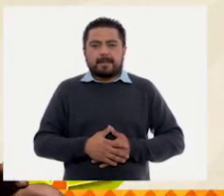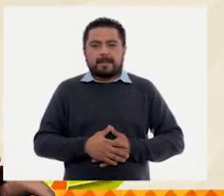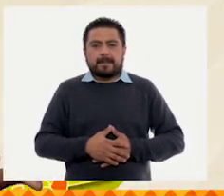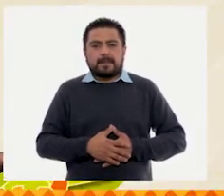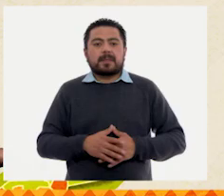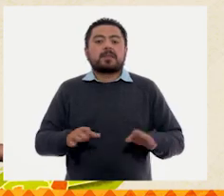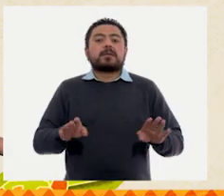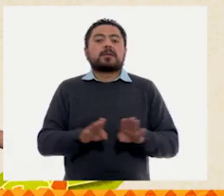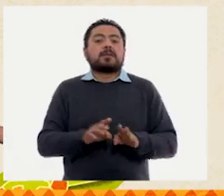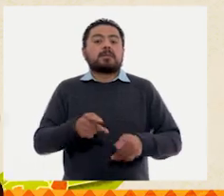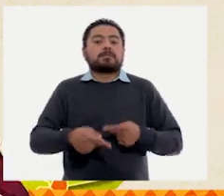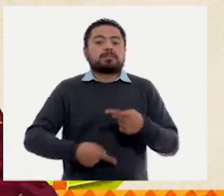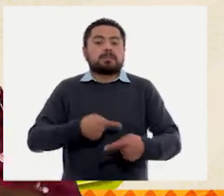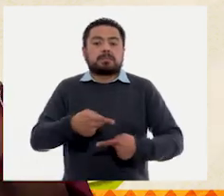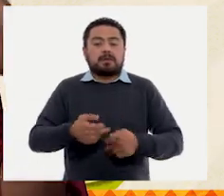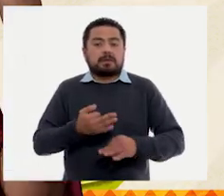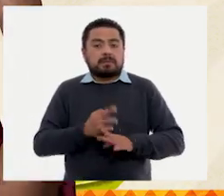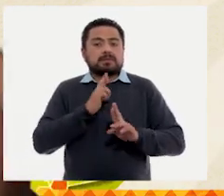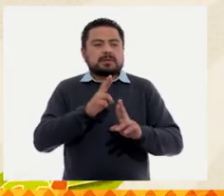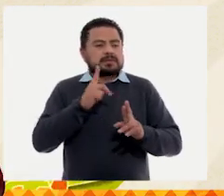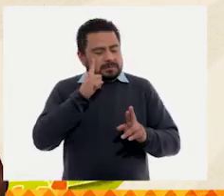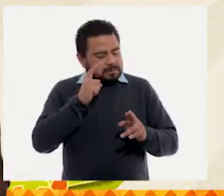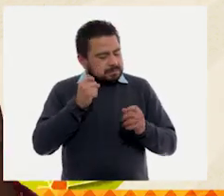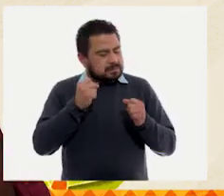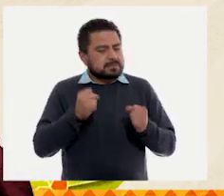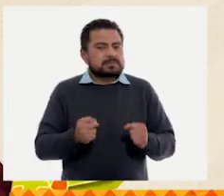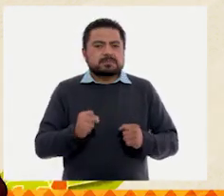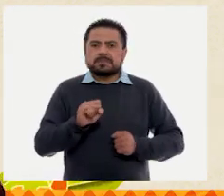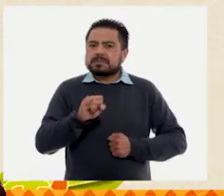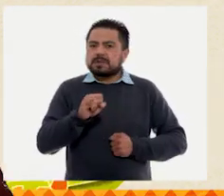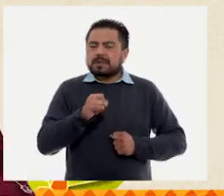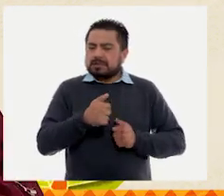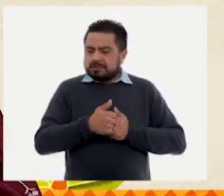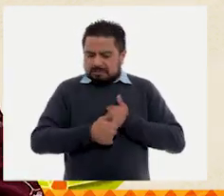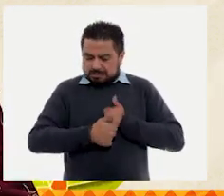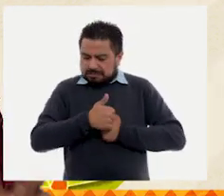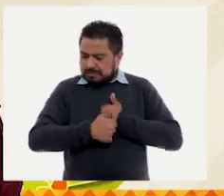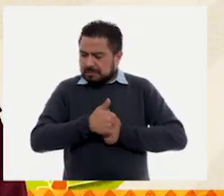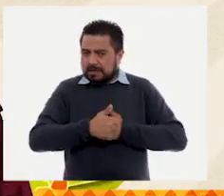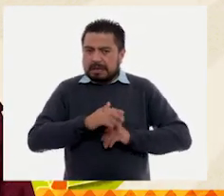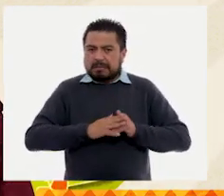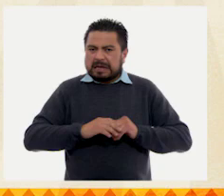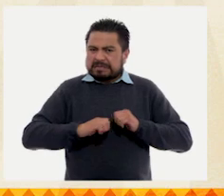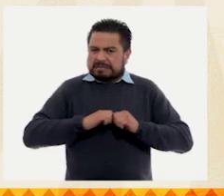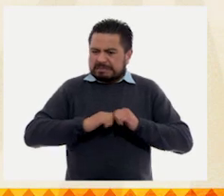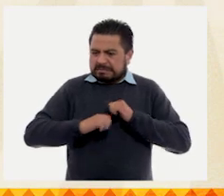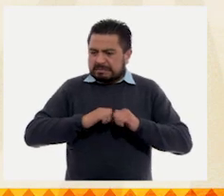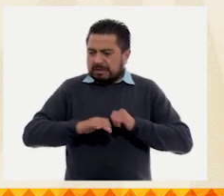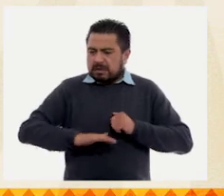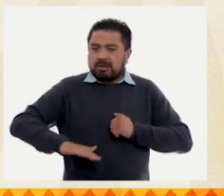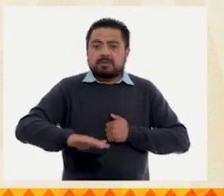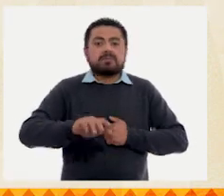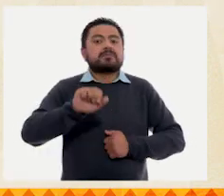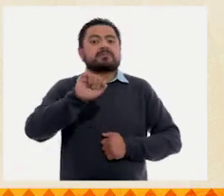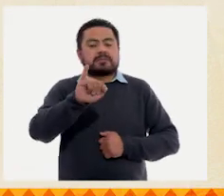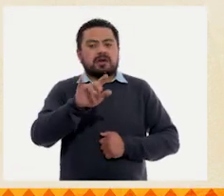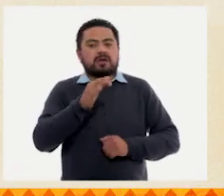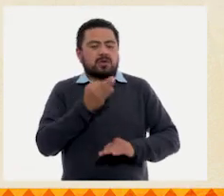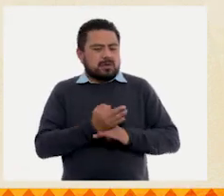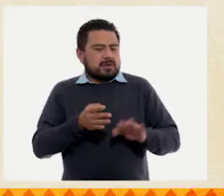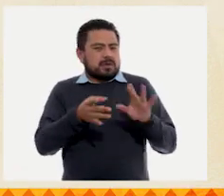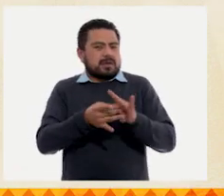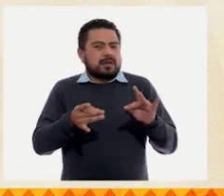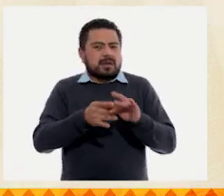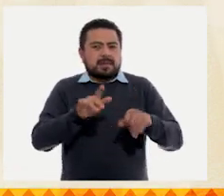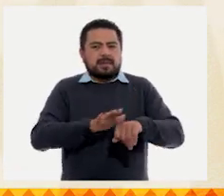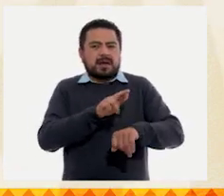¿Cómo les ha ido con las preguntas? Estoy segura que es una competencia muy cerrada. Por cierto, hablando de